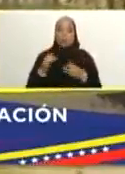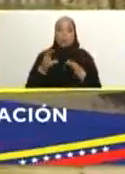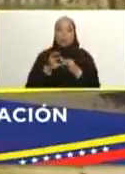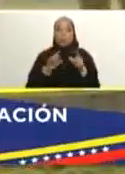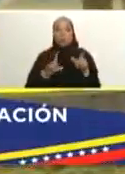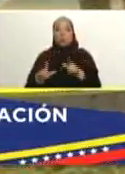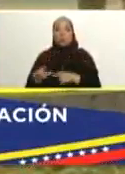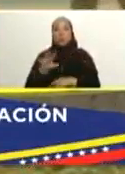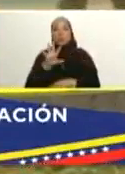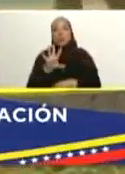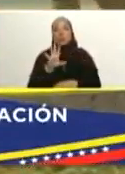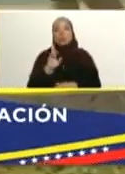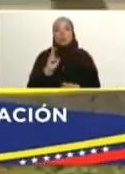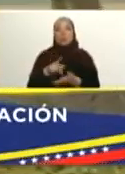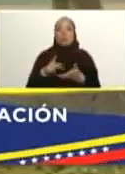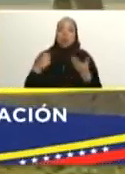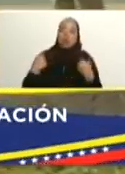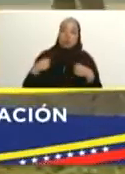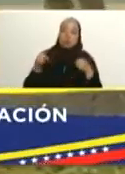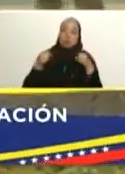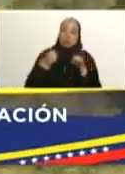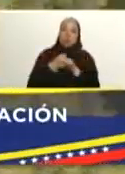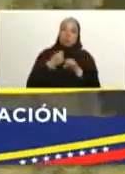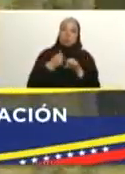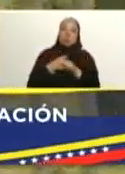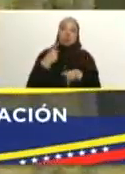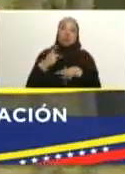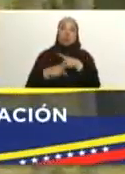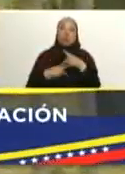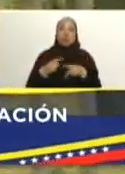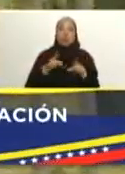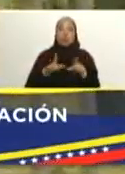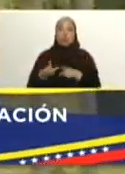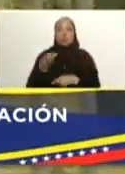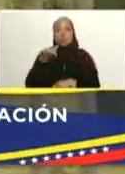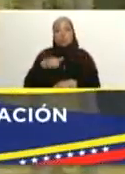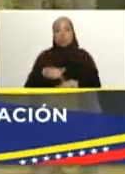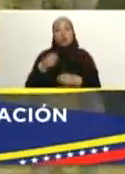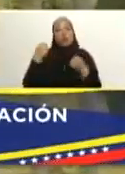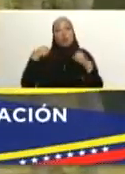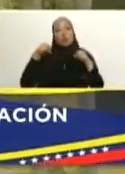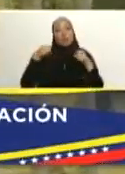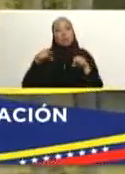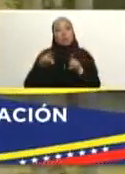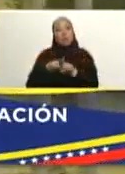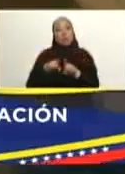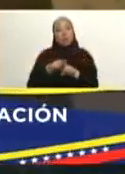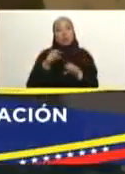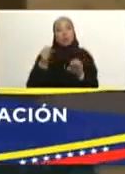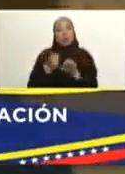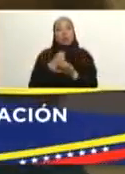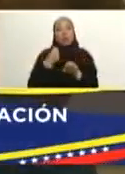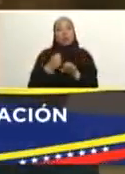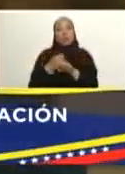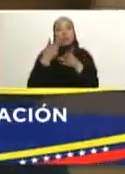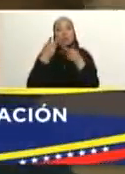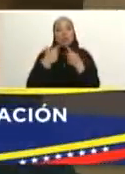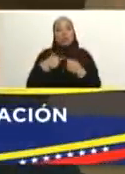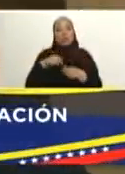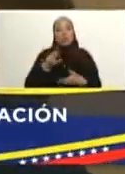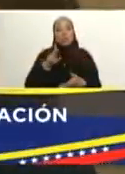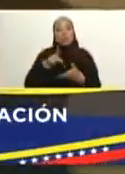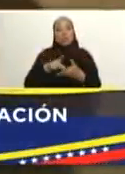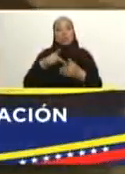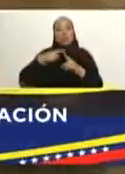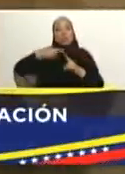ya 5, la rehabilitación completa. Y como usted puede ver, presidente, aquí estamos en plena ejecución de los trabajos en cuanto a la parte